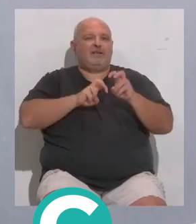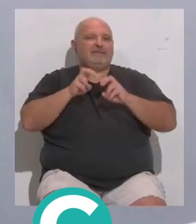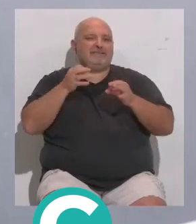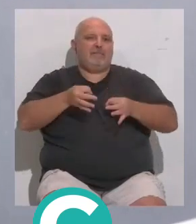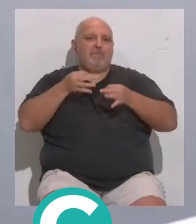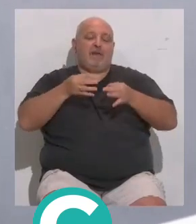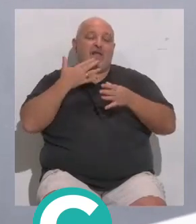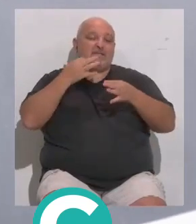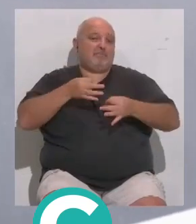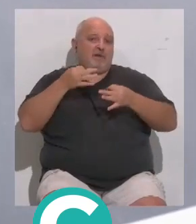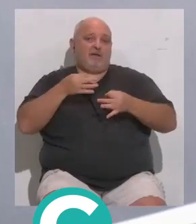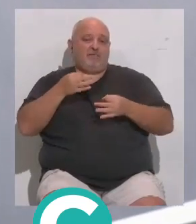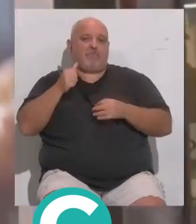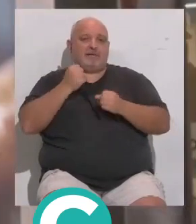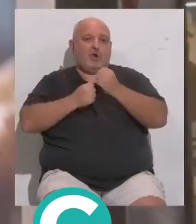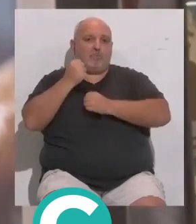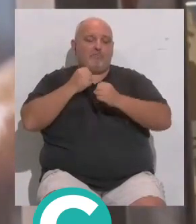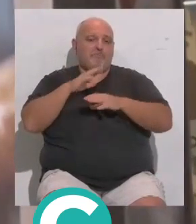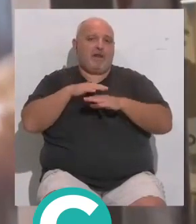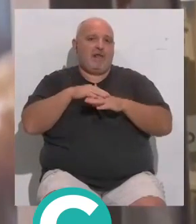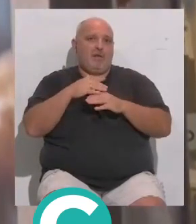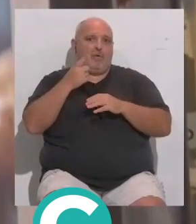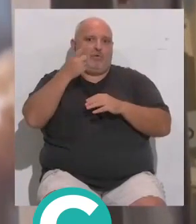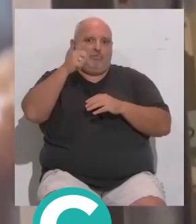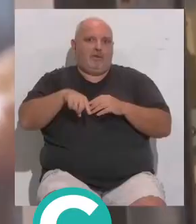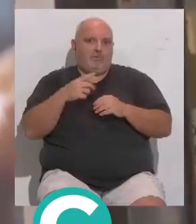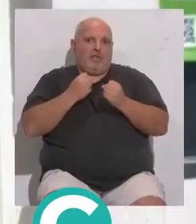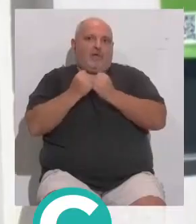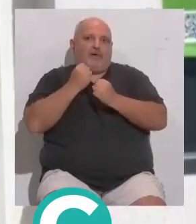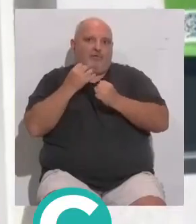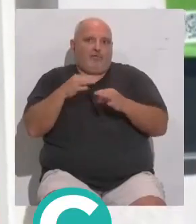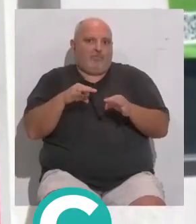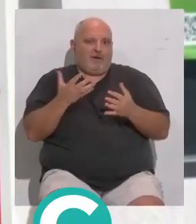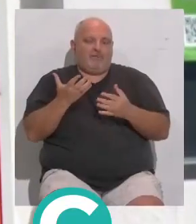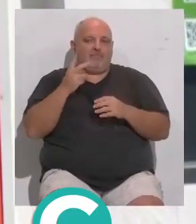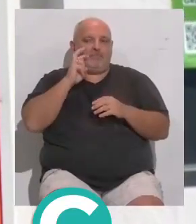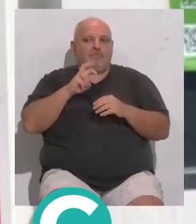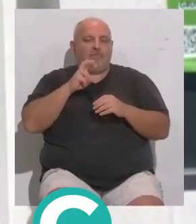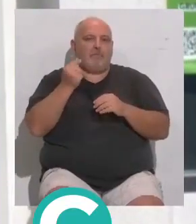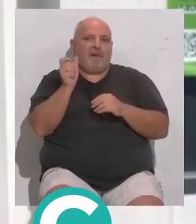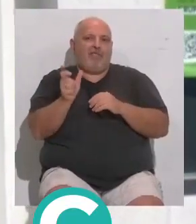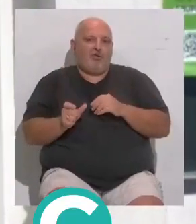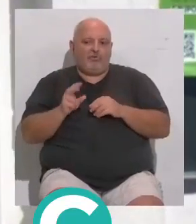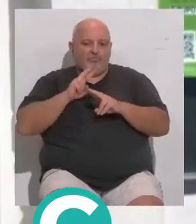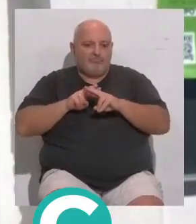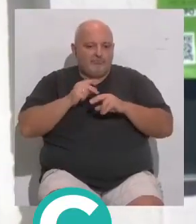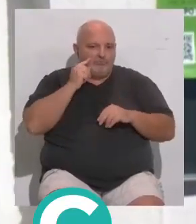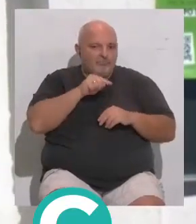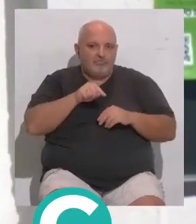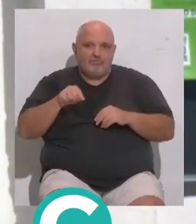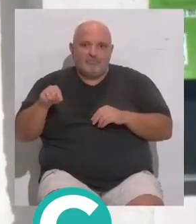siempre o casi siempre lo más económico para poder llegar a fin de mes. Hombre, hay que mirar bien los precios y ajustarse